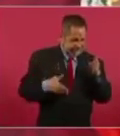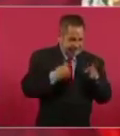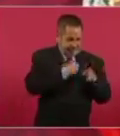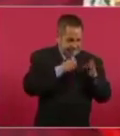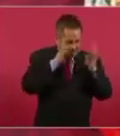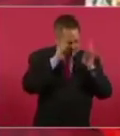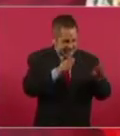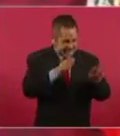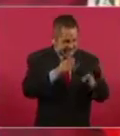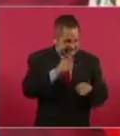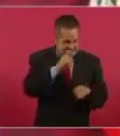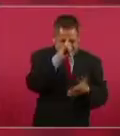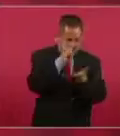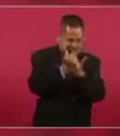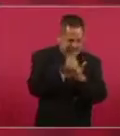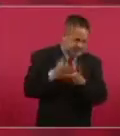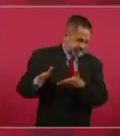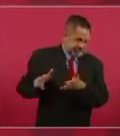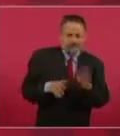predominan